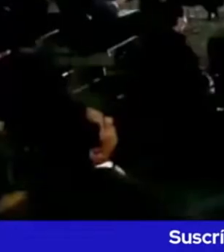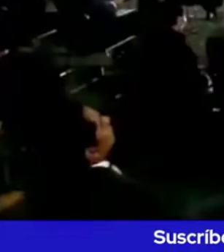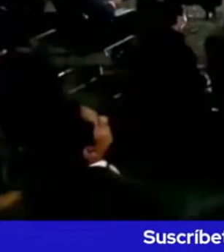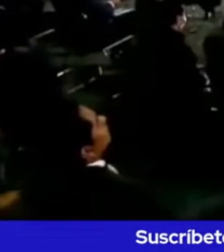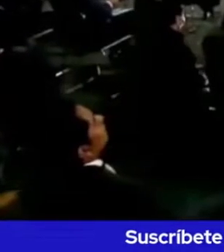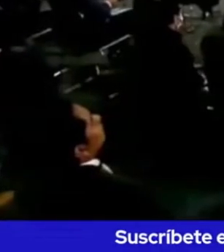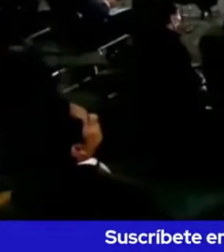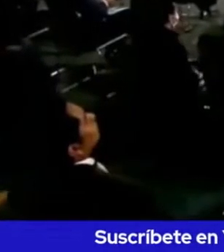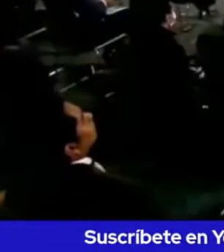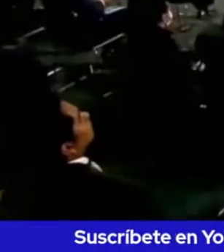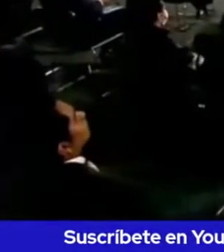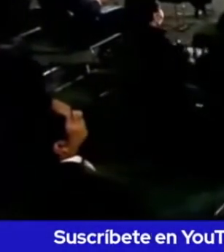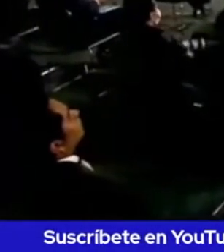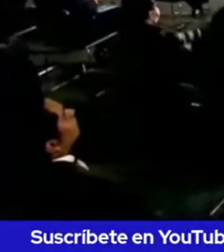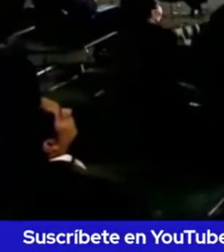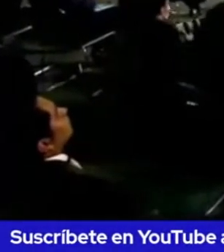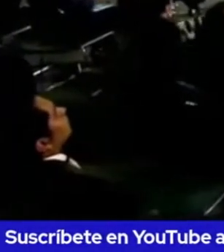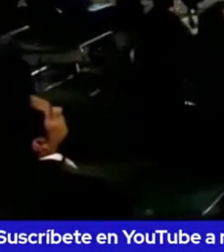protegida.